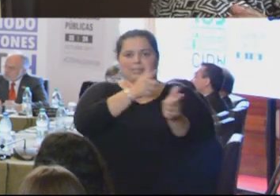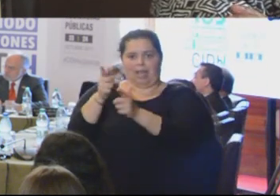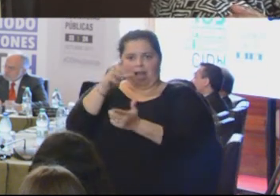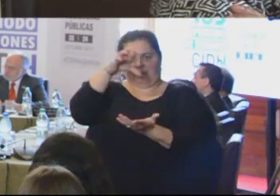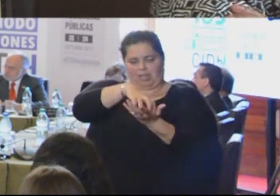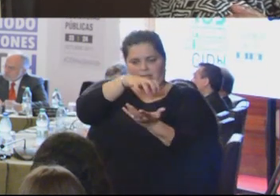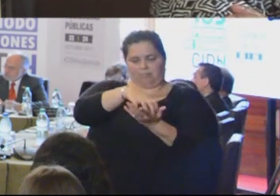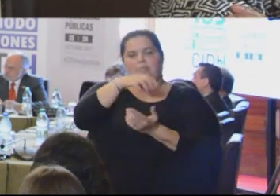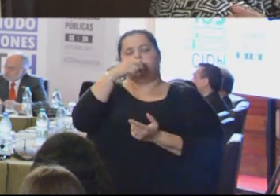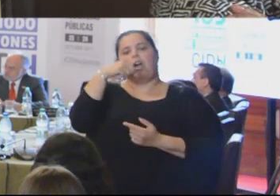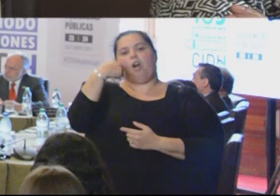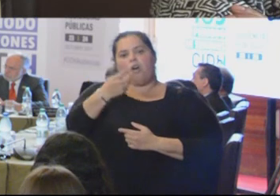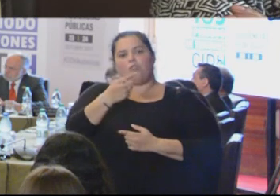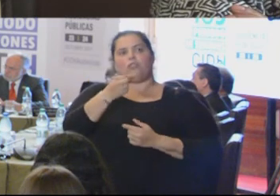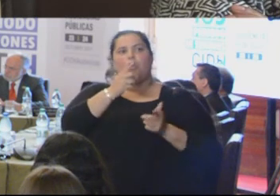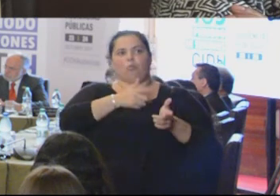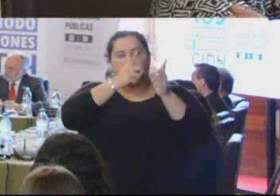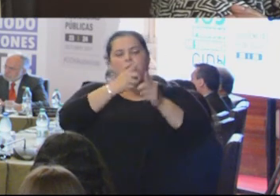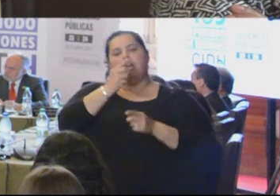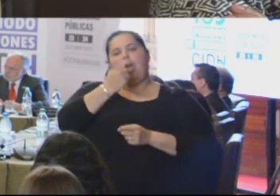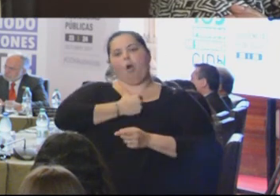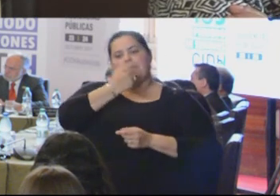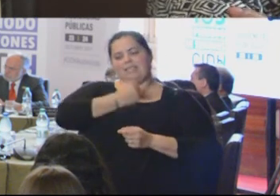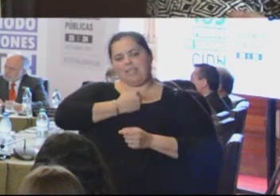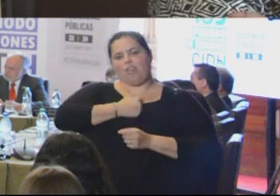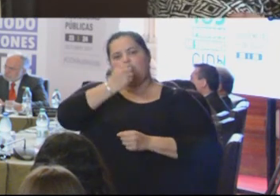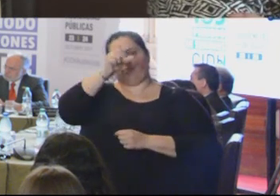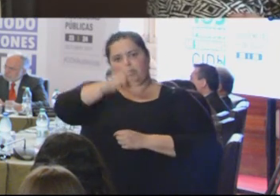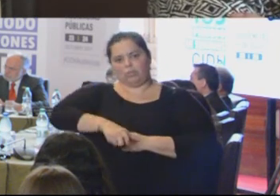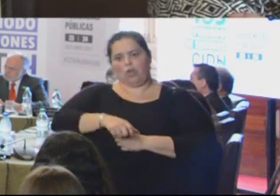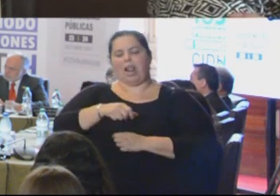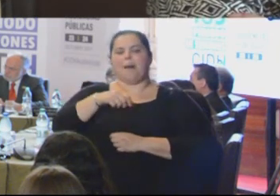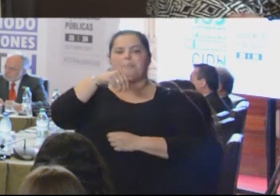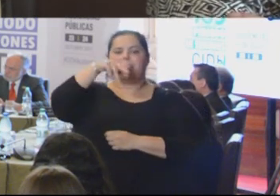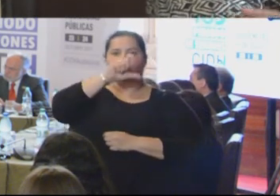condenado por el homicidio de marino lópez e investigado por otros crímenes